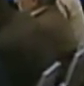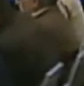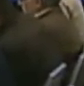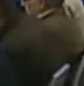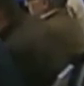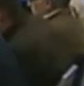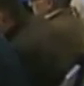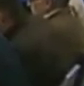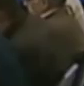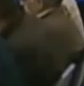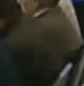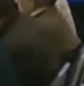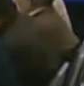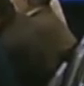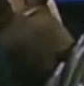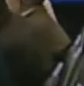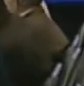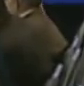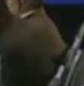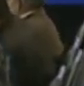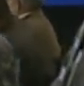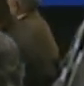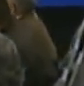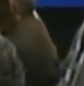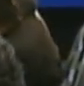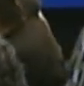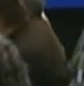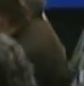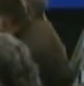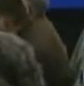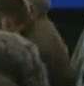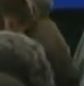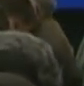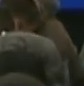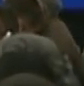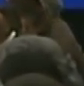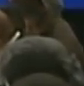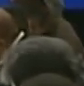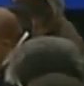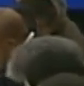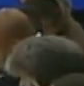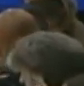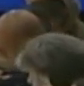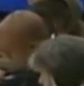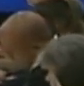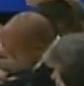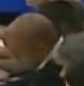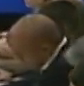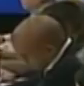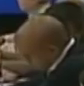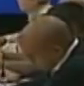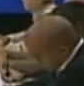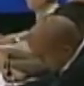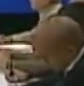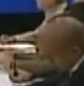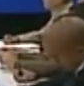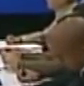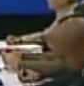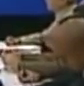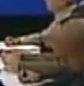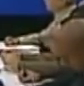ciudadano Nicolás Maduro Moros, presidente constitucional de la República Bolivariana de